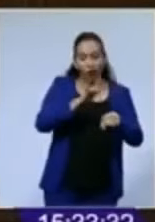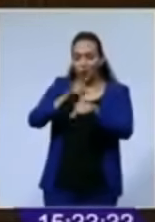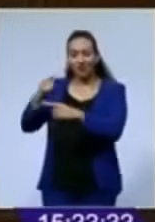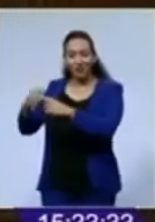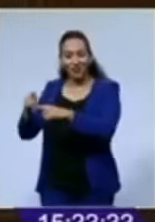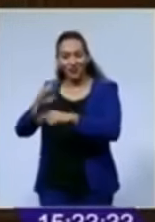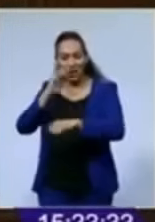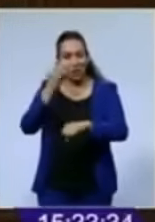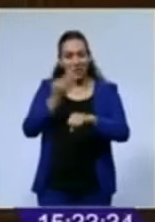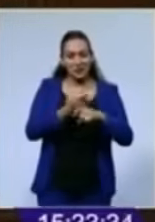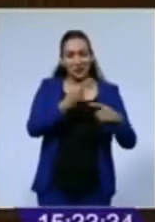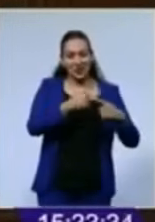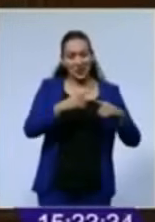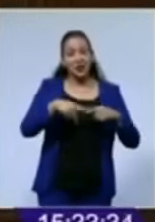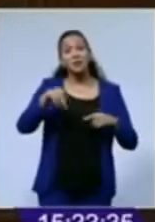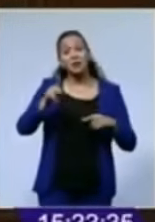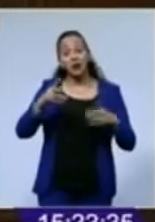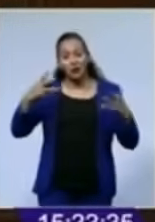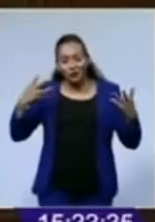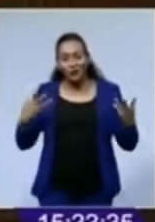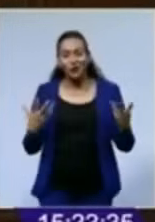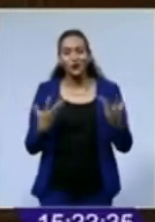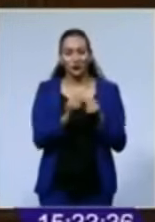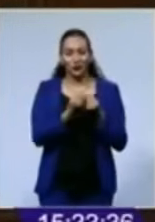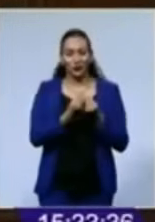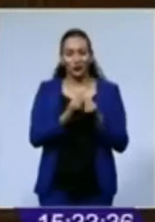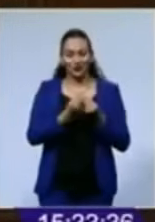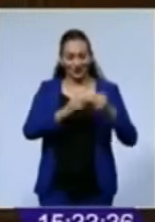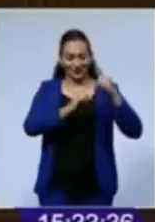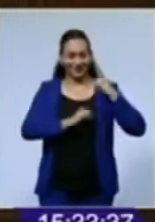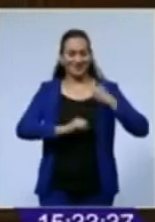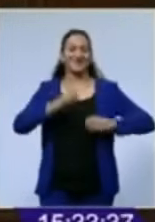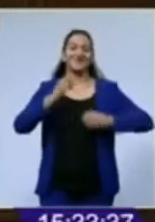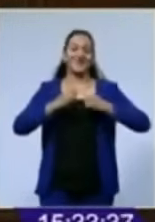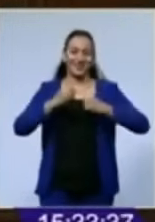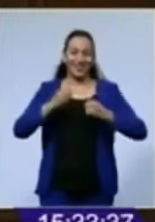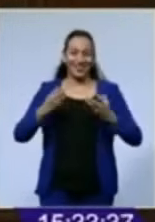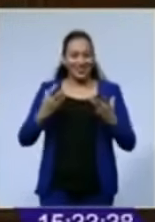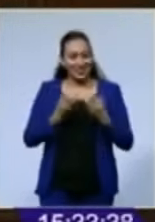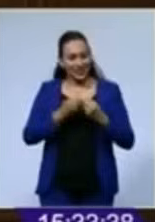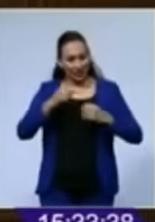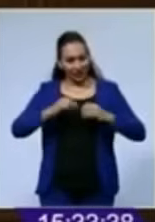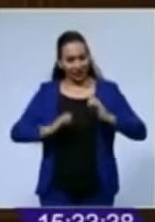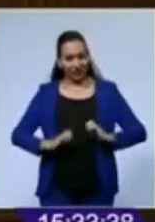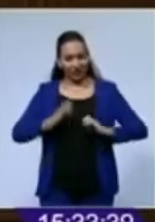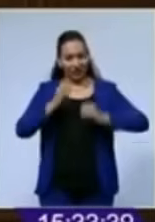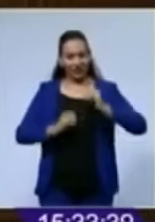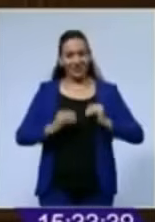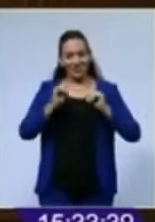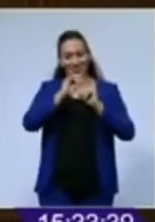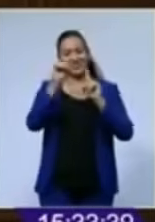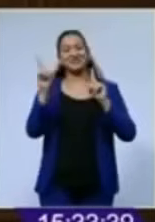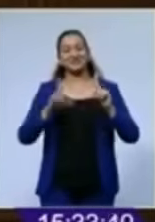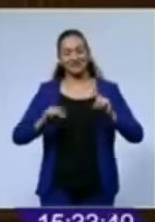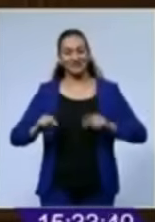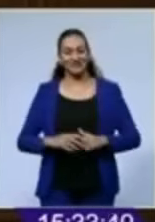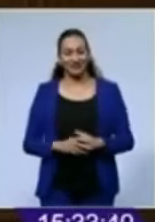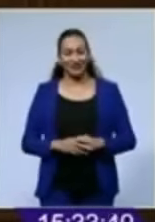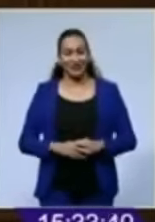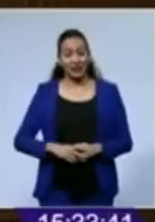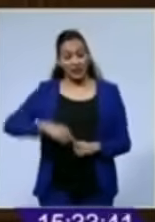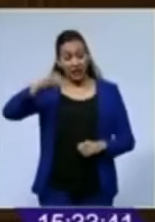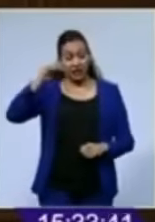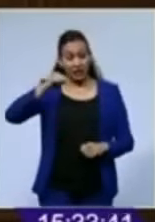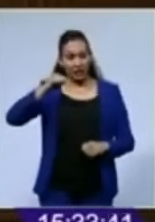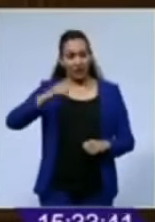debatir la entonces reforma judicial hoy ya Eh pues una norma constitucional que está en proceso con el tema de la elección